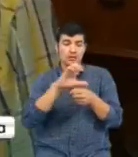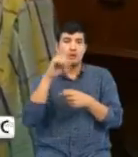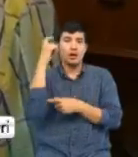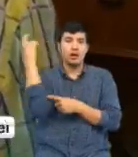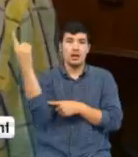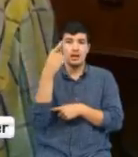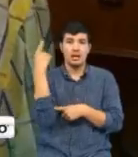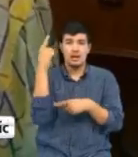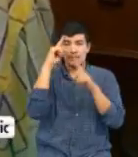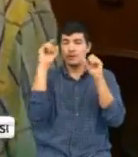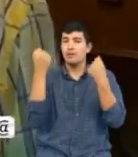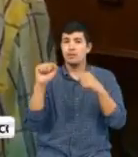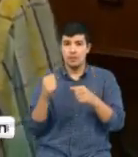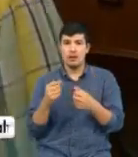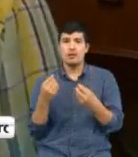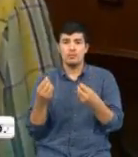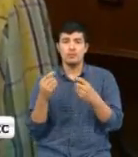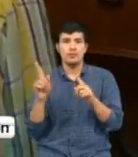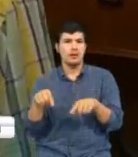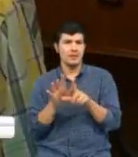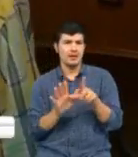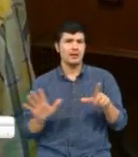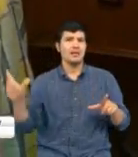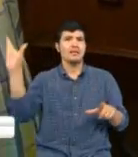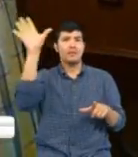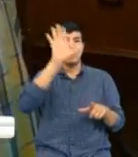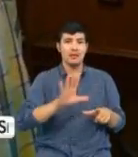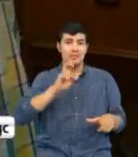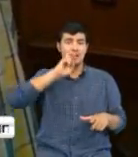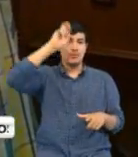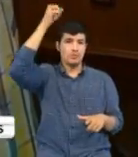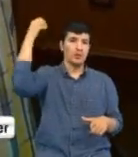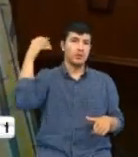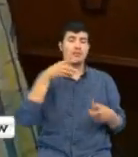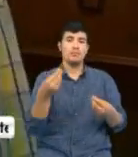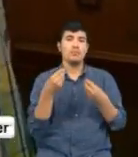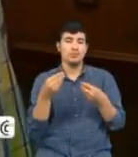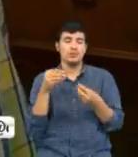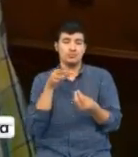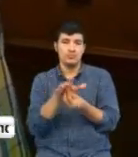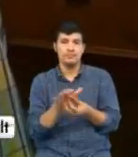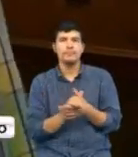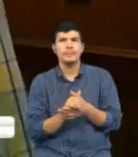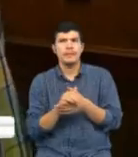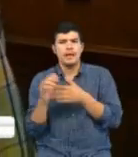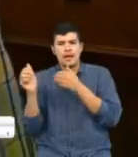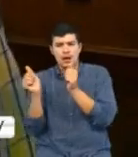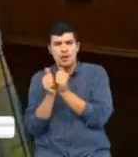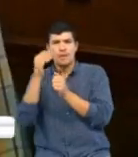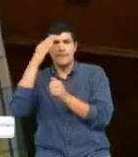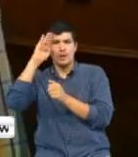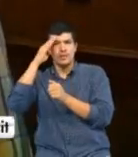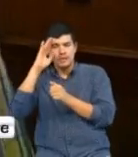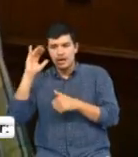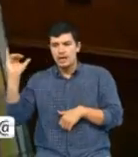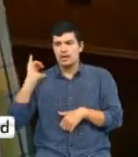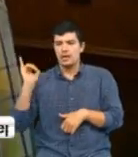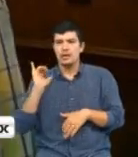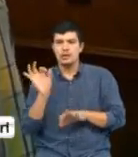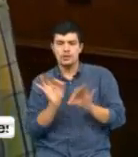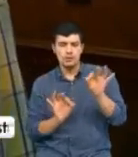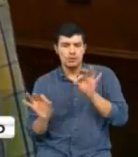en la ciudad de Cúcuta y también en el departamento, naturalmente. Y con la policía y el mismo ejército hemos establecido una serie